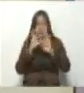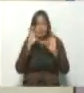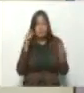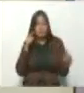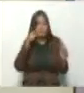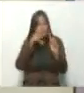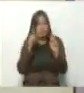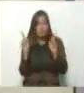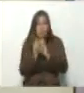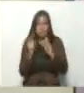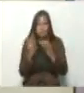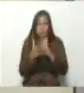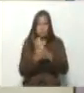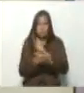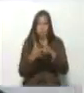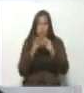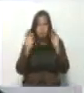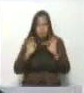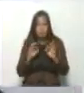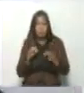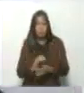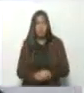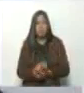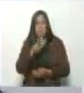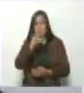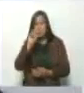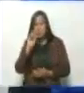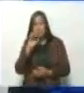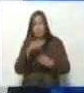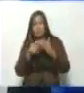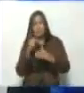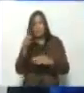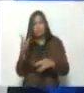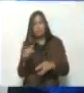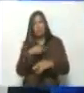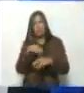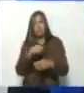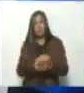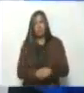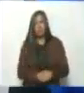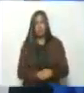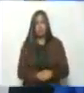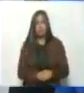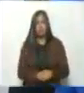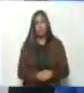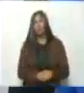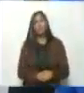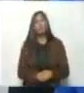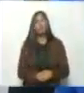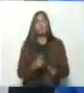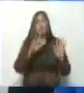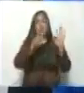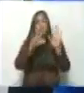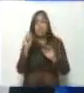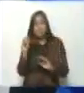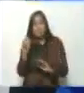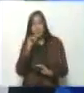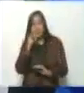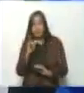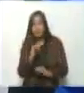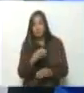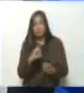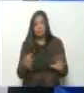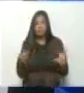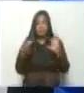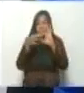forma directa. Forma directa es un rango de 30 a una hora, 30 minutos a una hora. 80 denuncias. Y eso también genera